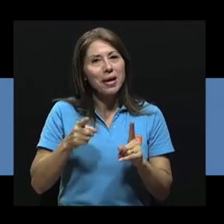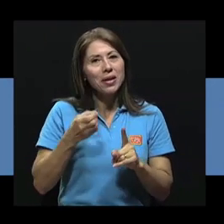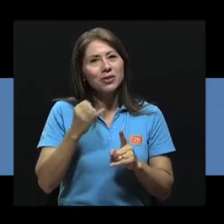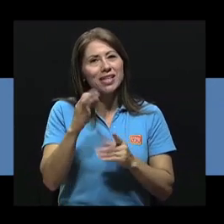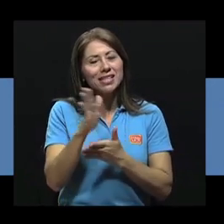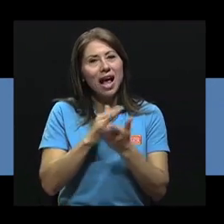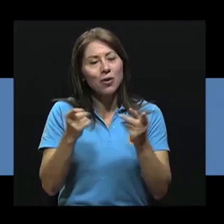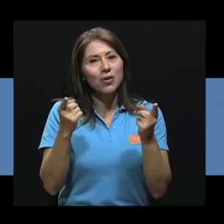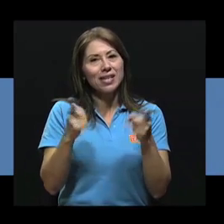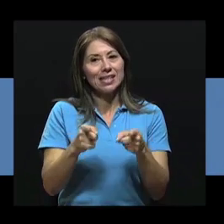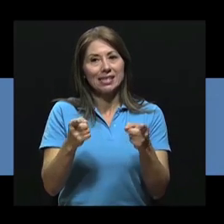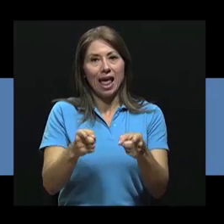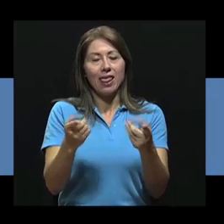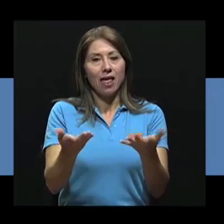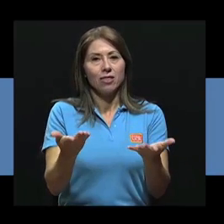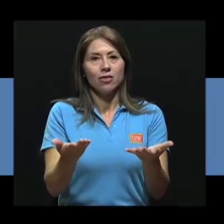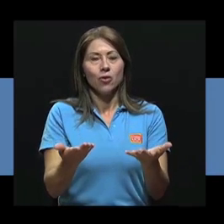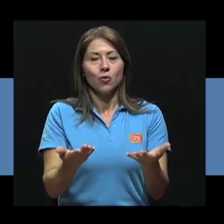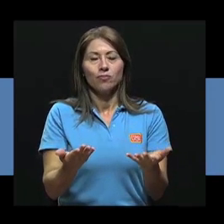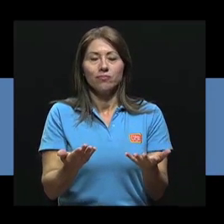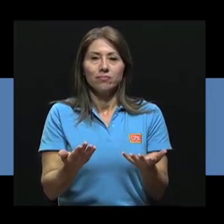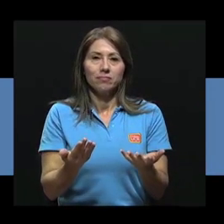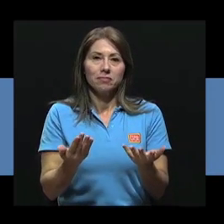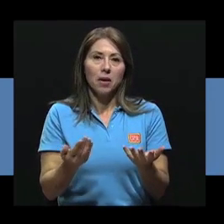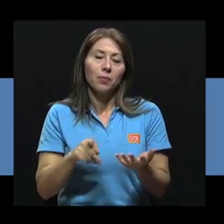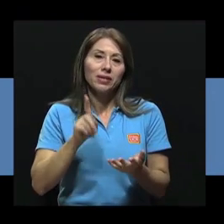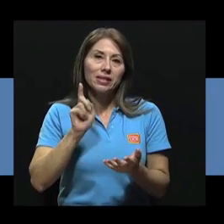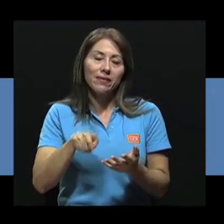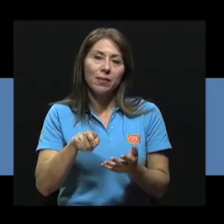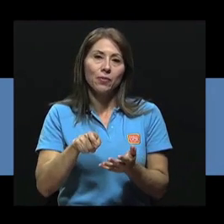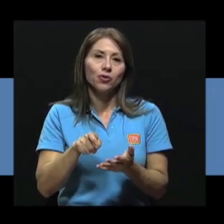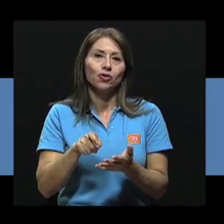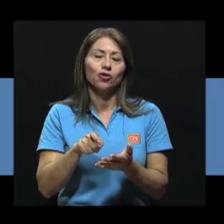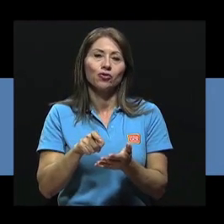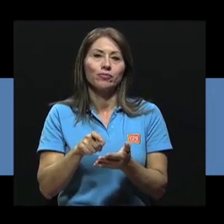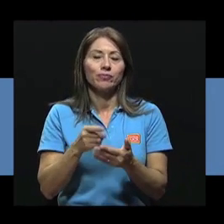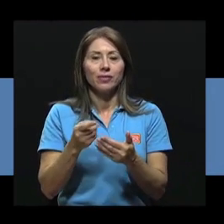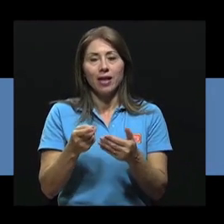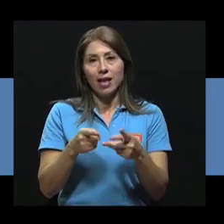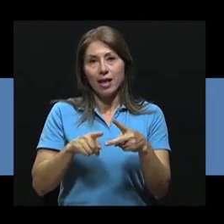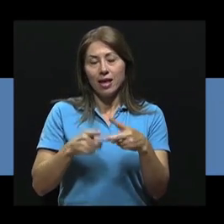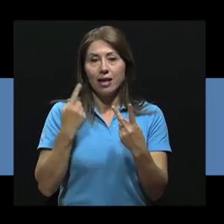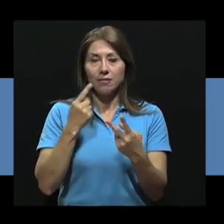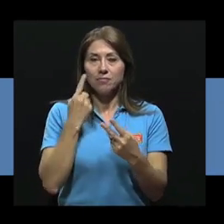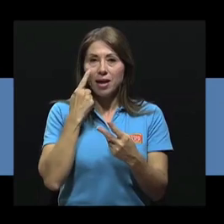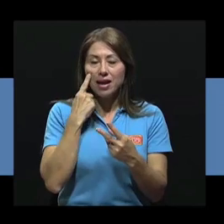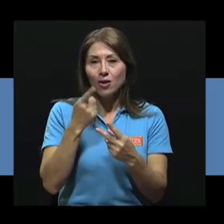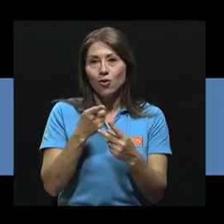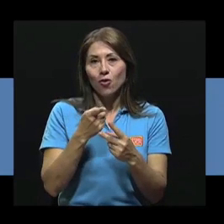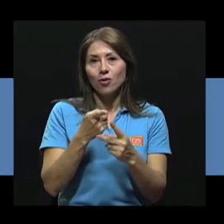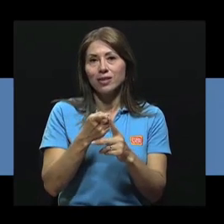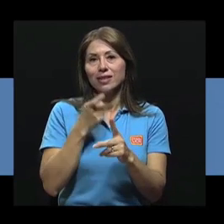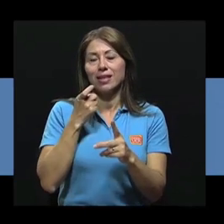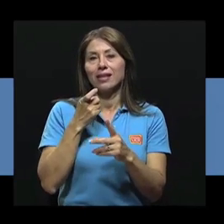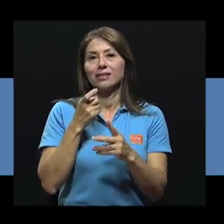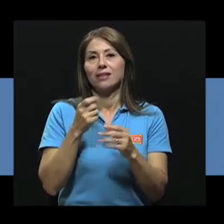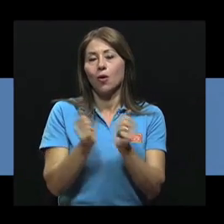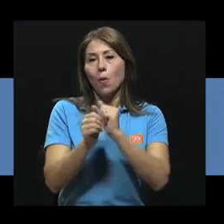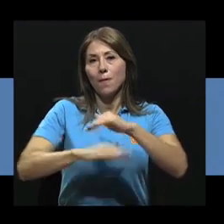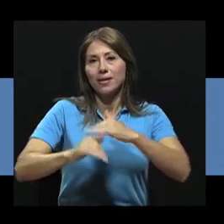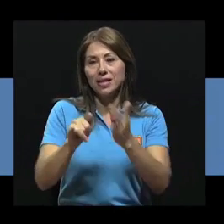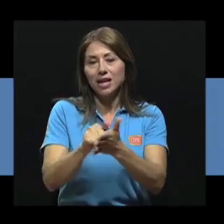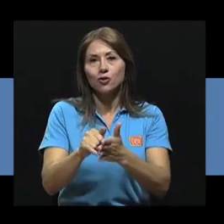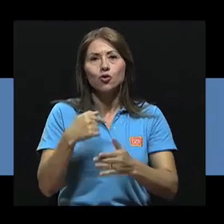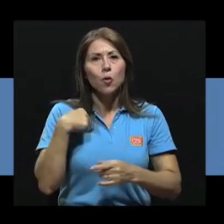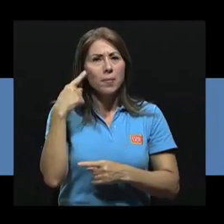si es algo que se da, que se está dando, pues hay que atacarlo a partir de eso, ¿verdad? Yo pienso que no es decir si está